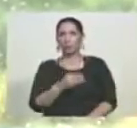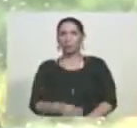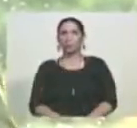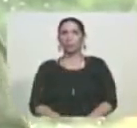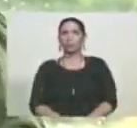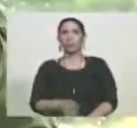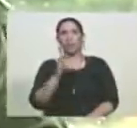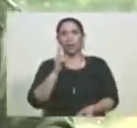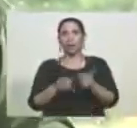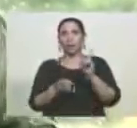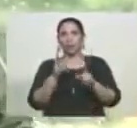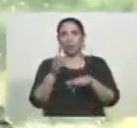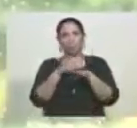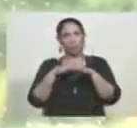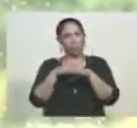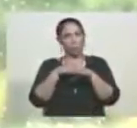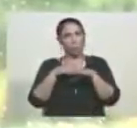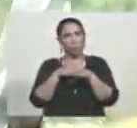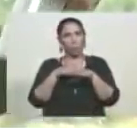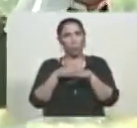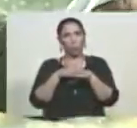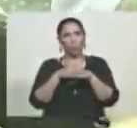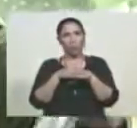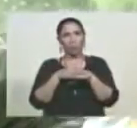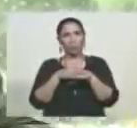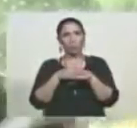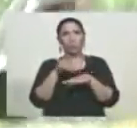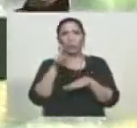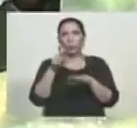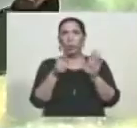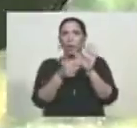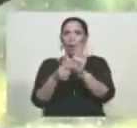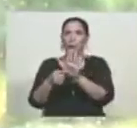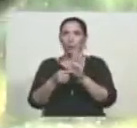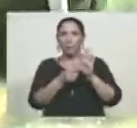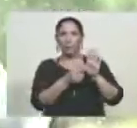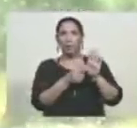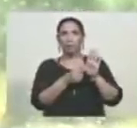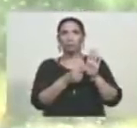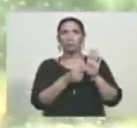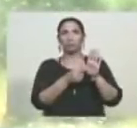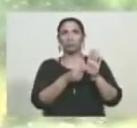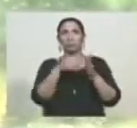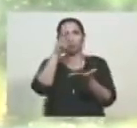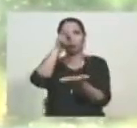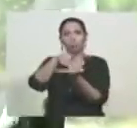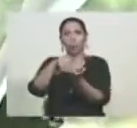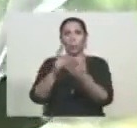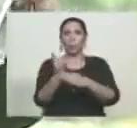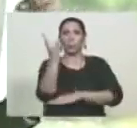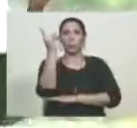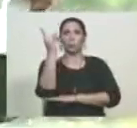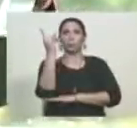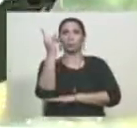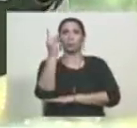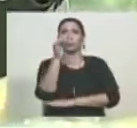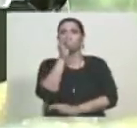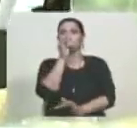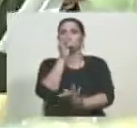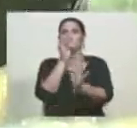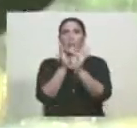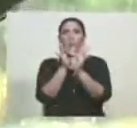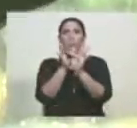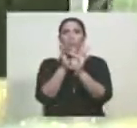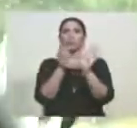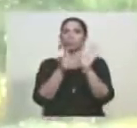Hay veces, y me disculpan porque no son todos, tú eres un ejemplo, nosotros nos paramos en el samán a jurar tal cual siguiendo